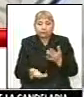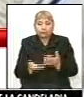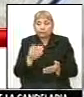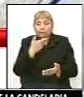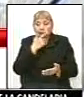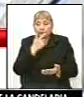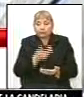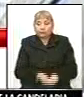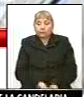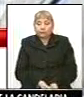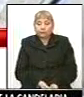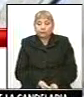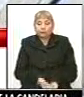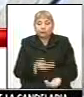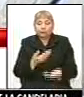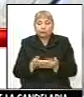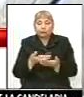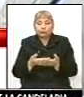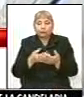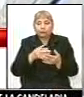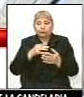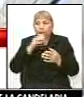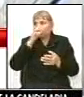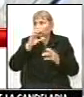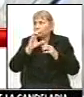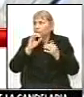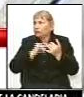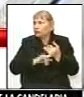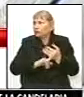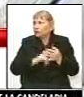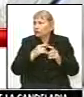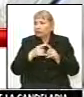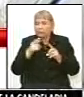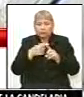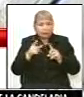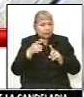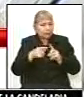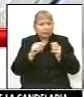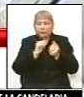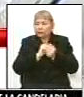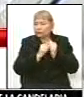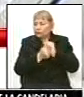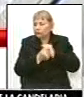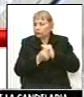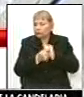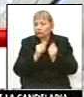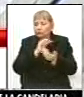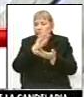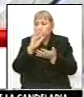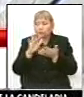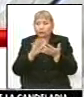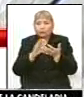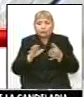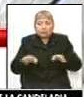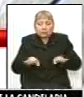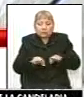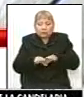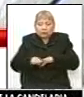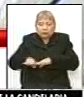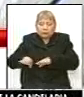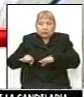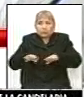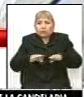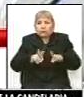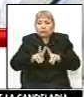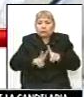aguas, el incremento de emisión de gases de efecto invernadero en un escenario de cambio climático, la erosión de suelos y reduce también el